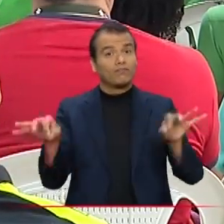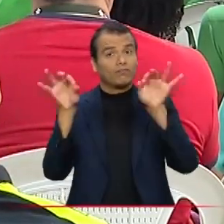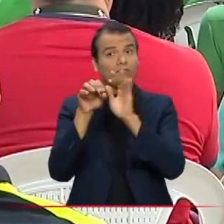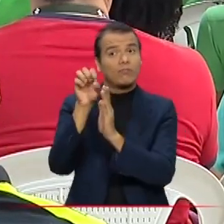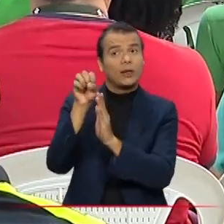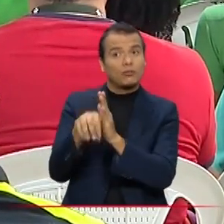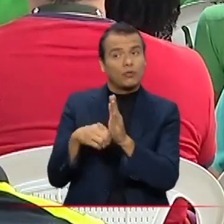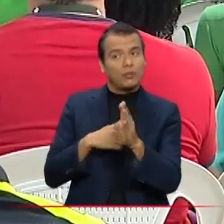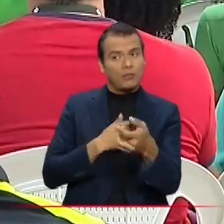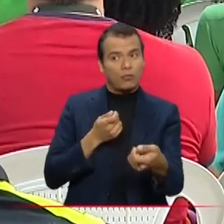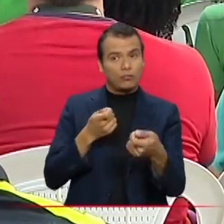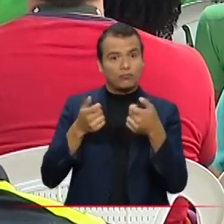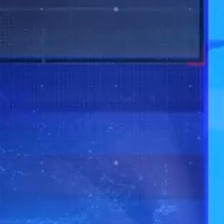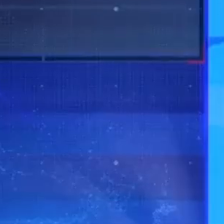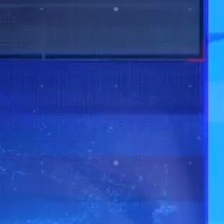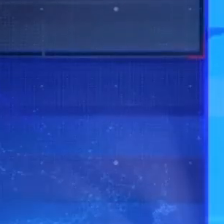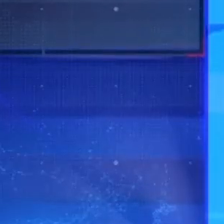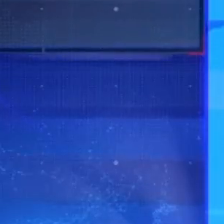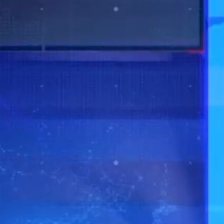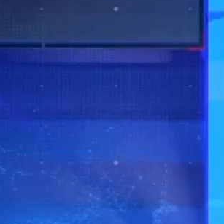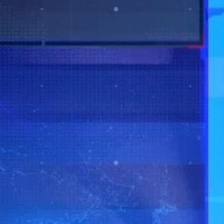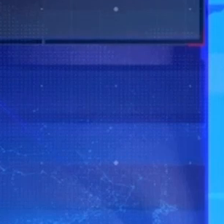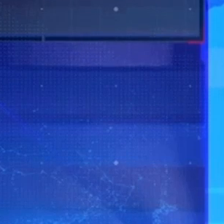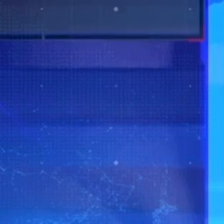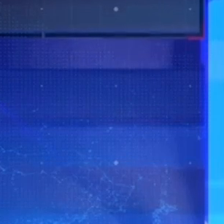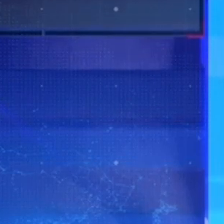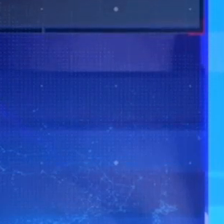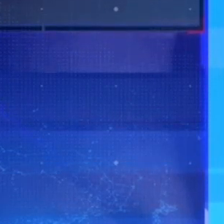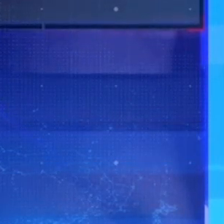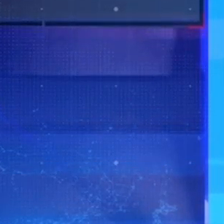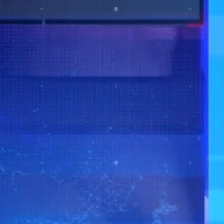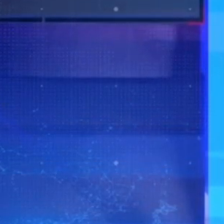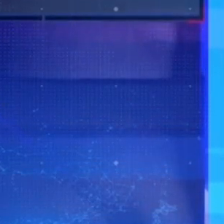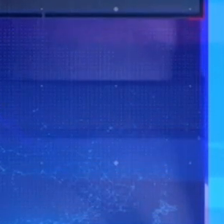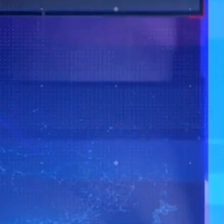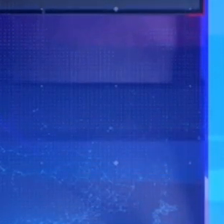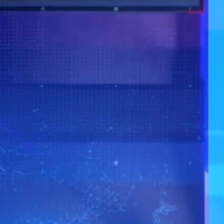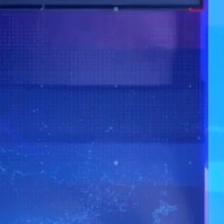disposición de residuos sólidos for